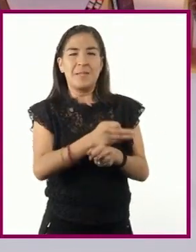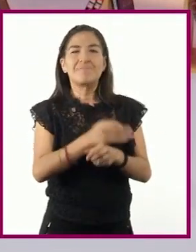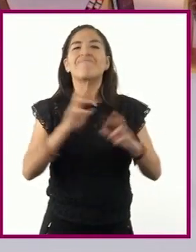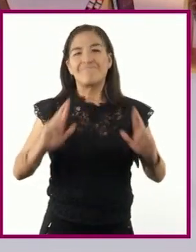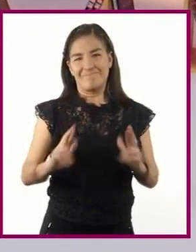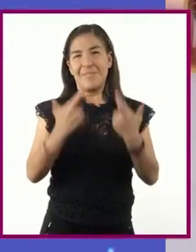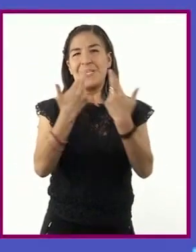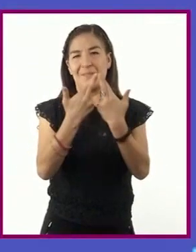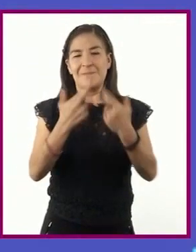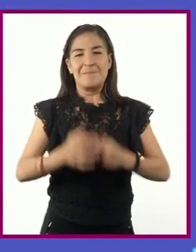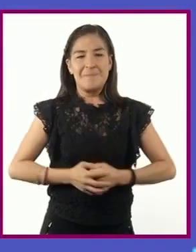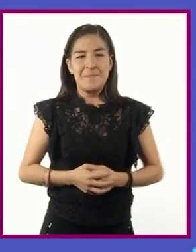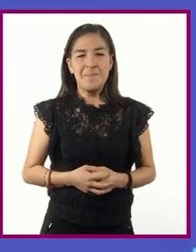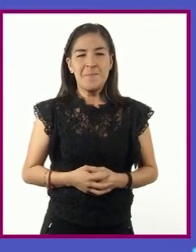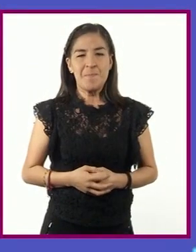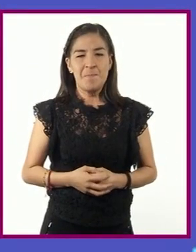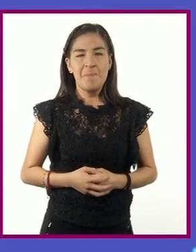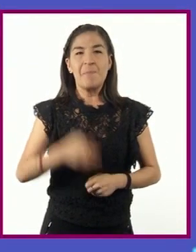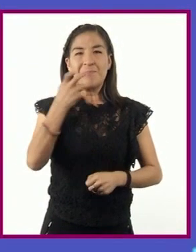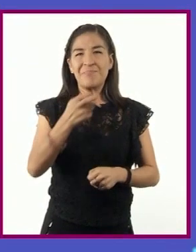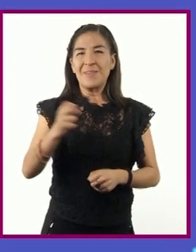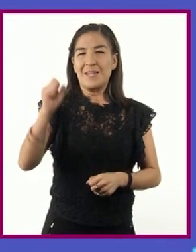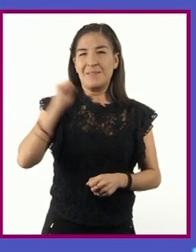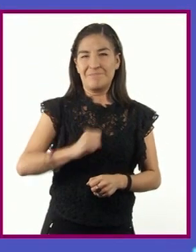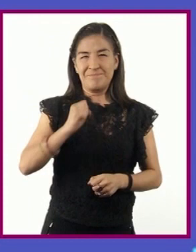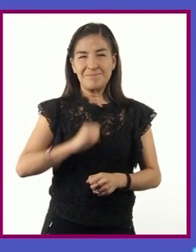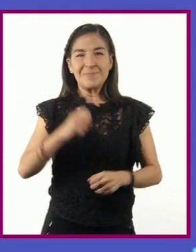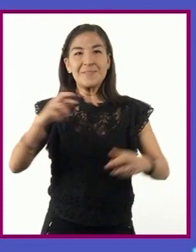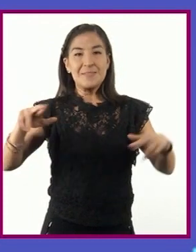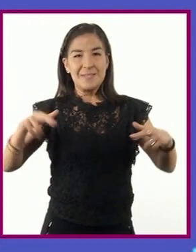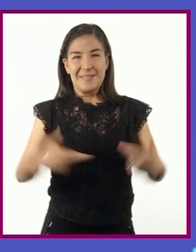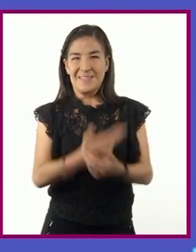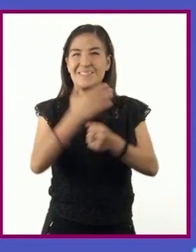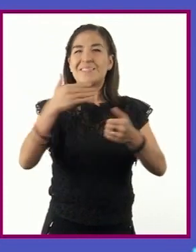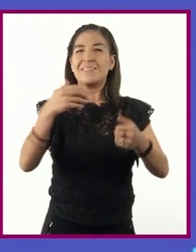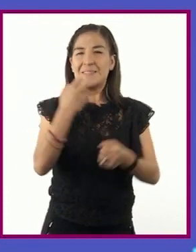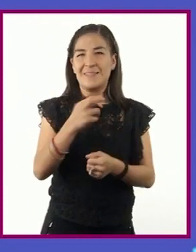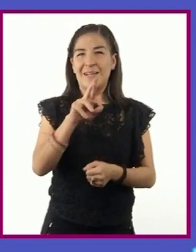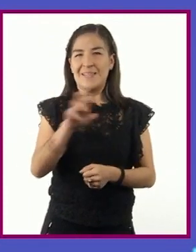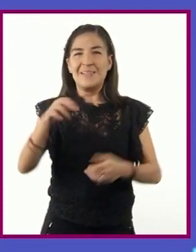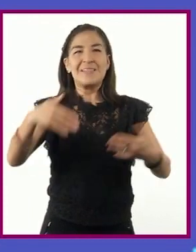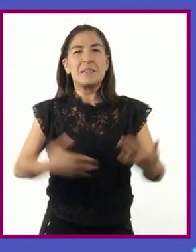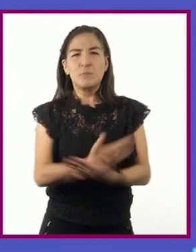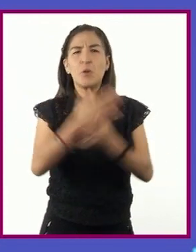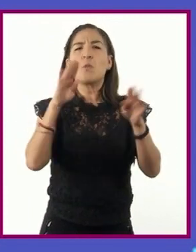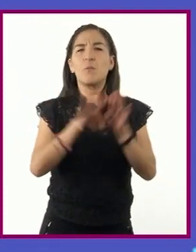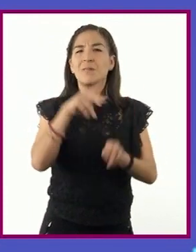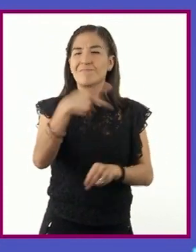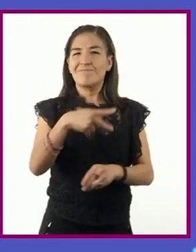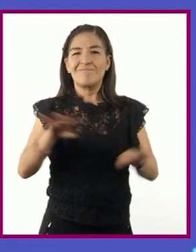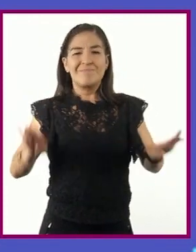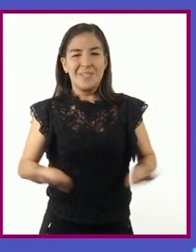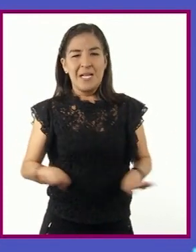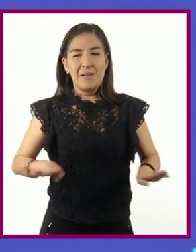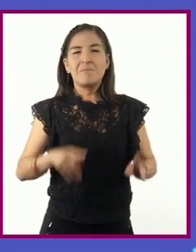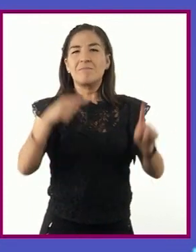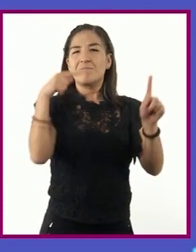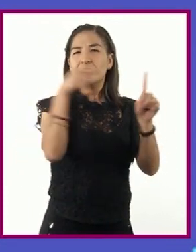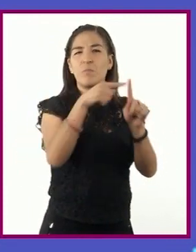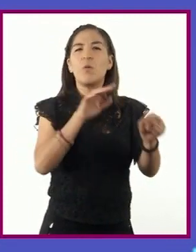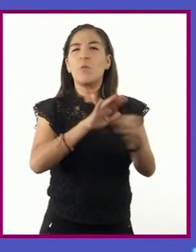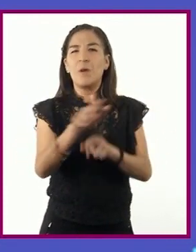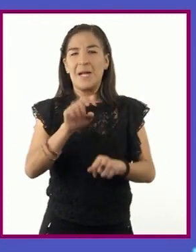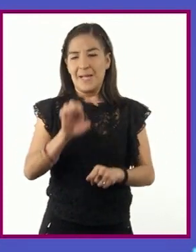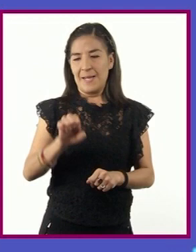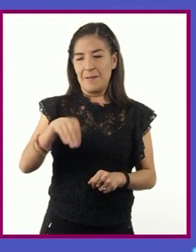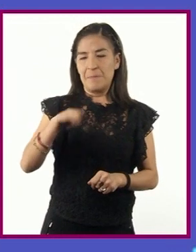religiosos. Durante el Renacimiento, por su parte, fueron muy comunes los emblemas, esto es,